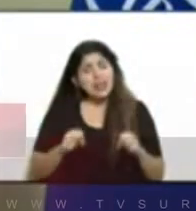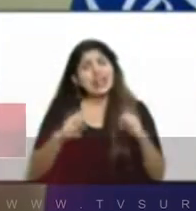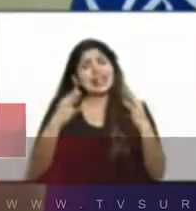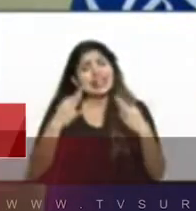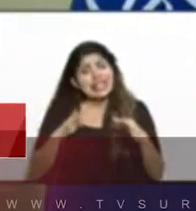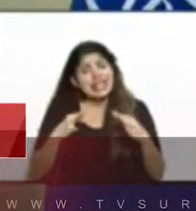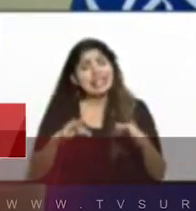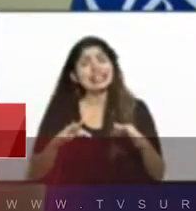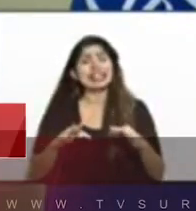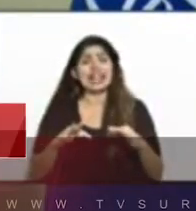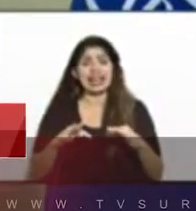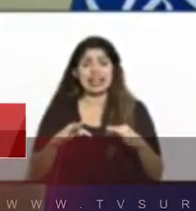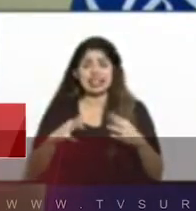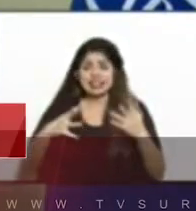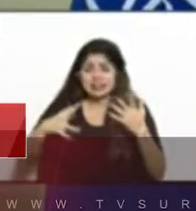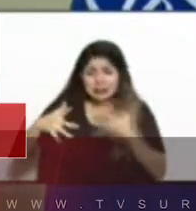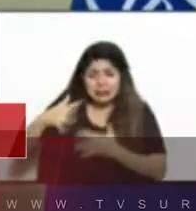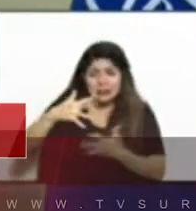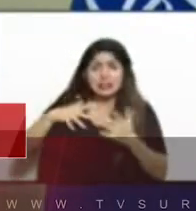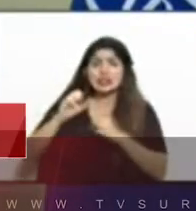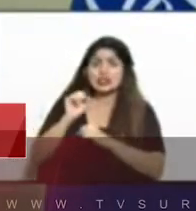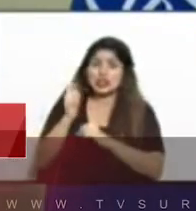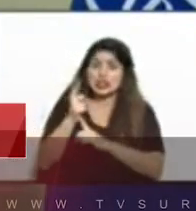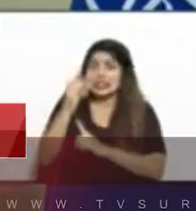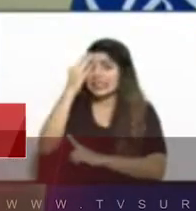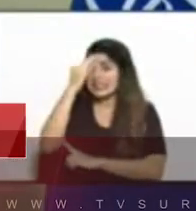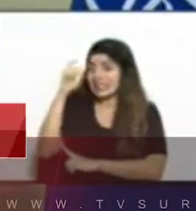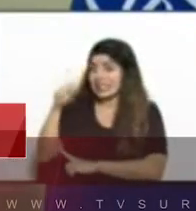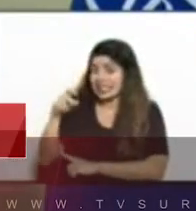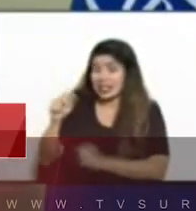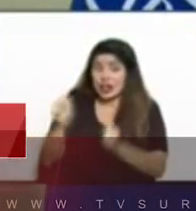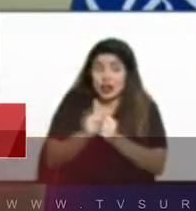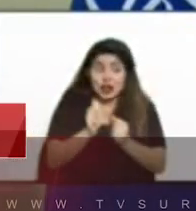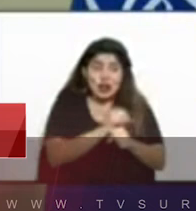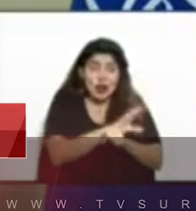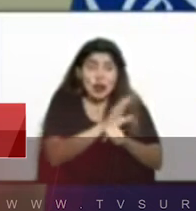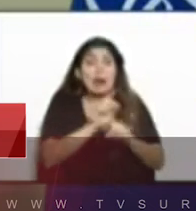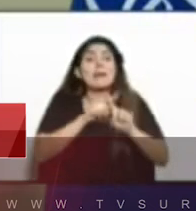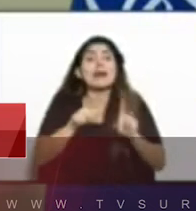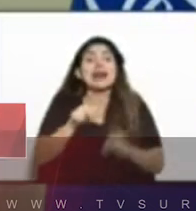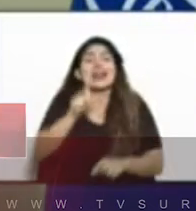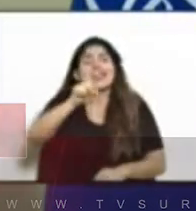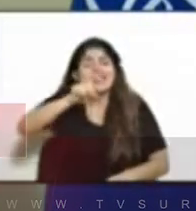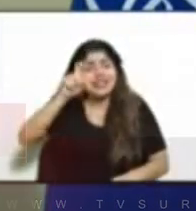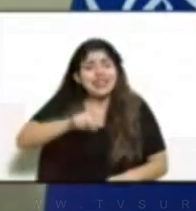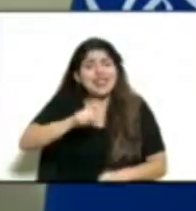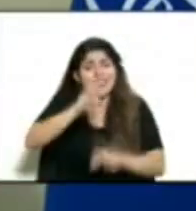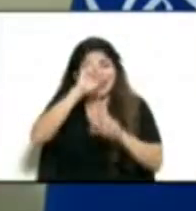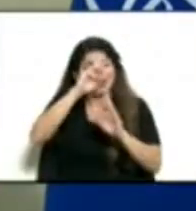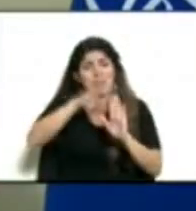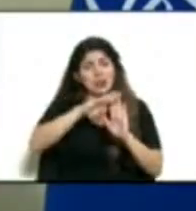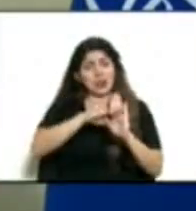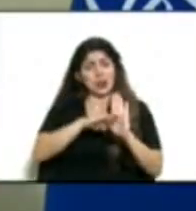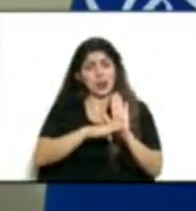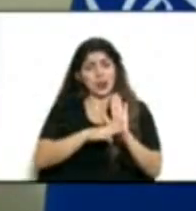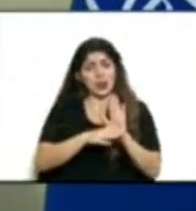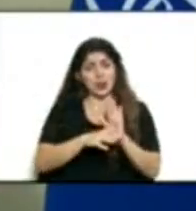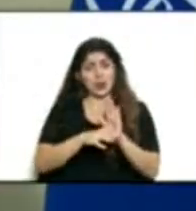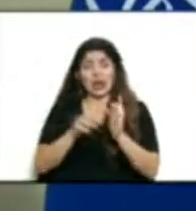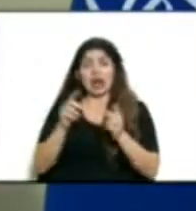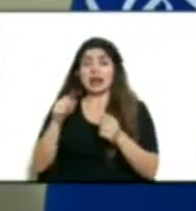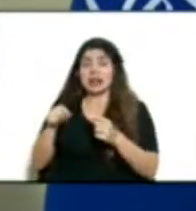maximizar nuestra convivencia social en medio del hobbit si respetamos protocolos mientras que no avancemos más con la